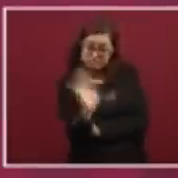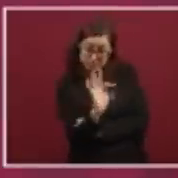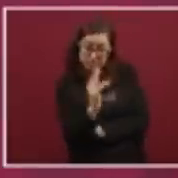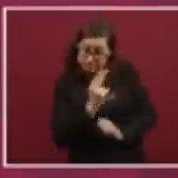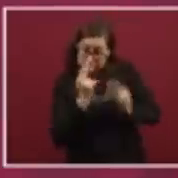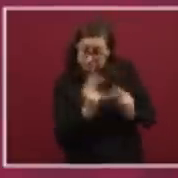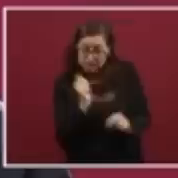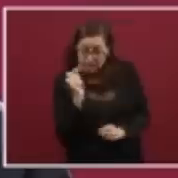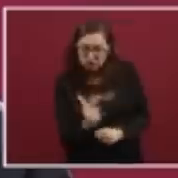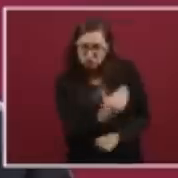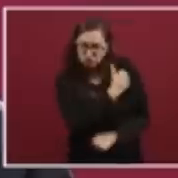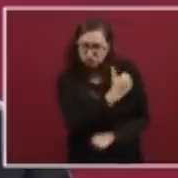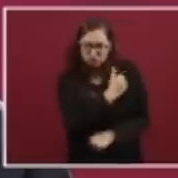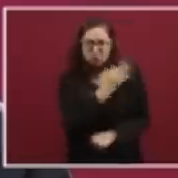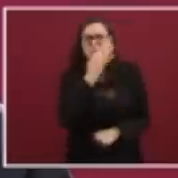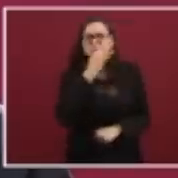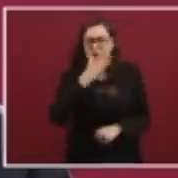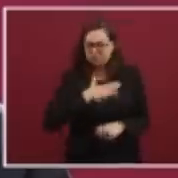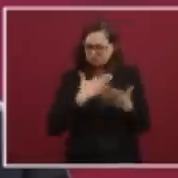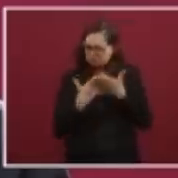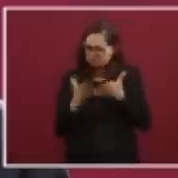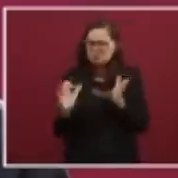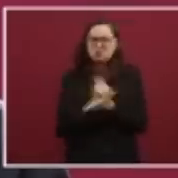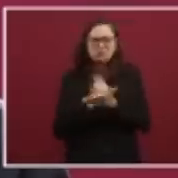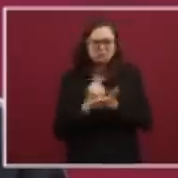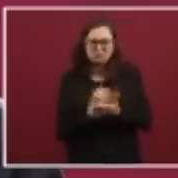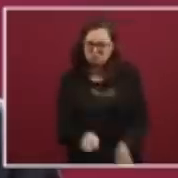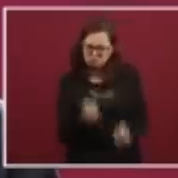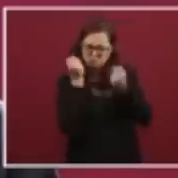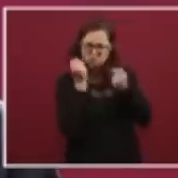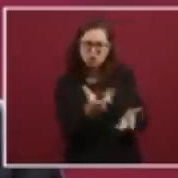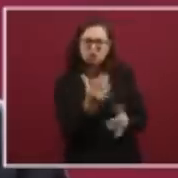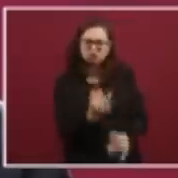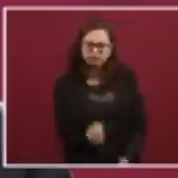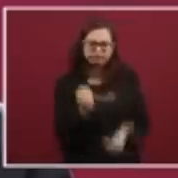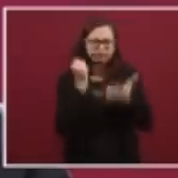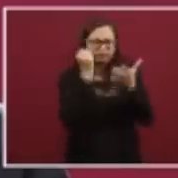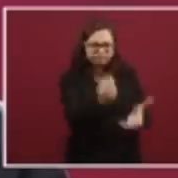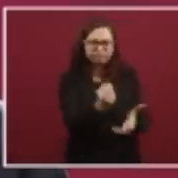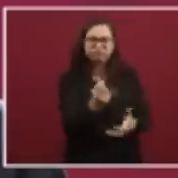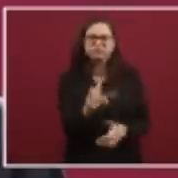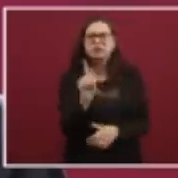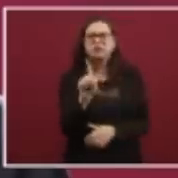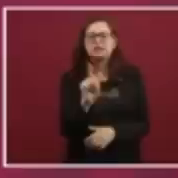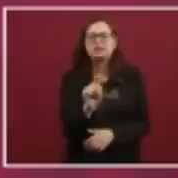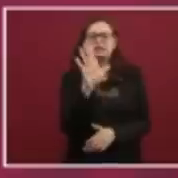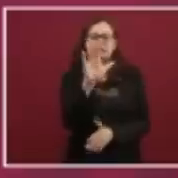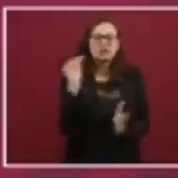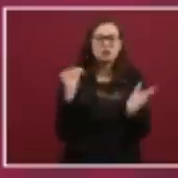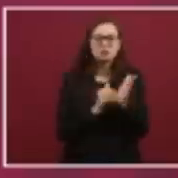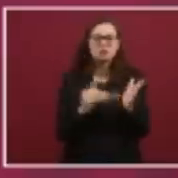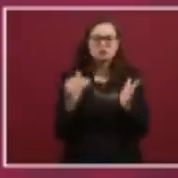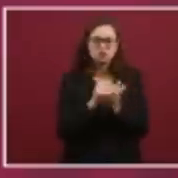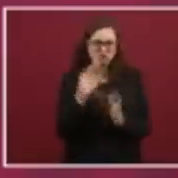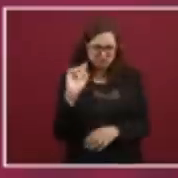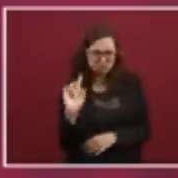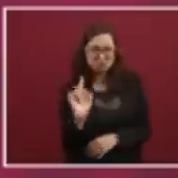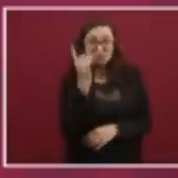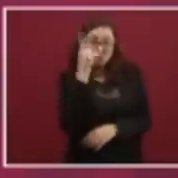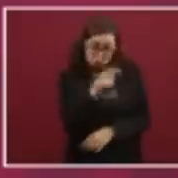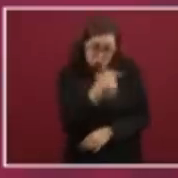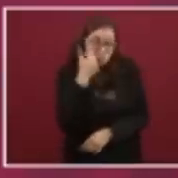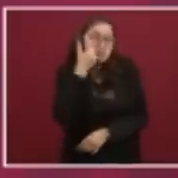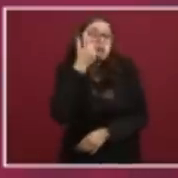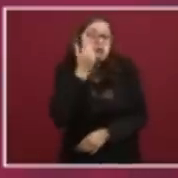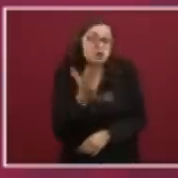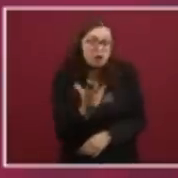necesitas dinero, nada más dime. Tenemos abierta una línea de crédito del orden de este momento de 75 mil millones de dólares. Si eso le